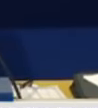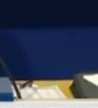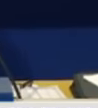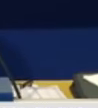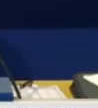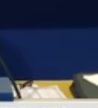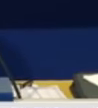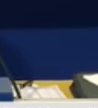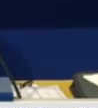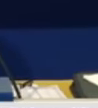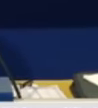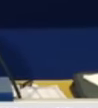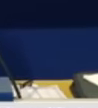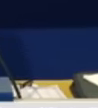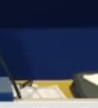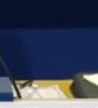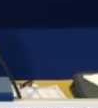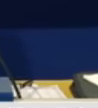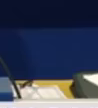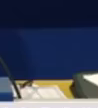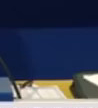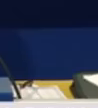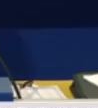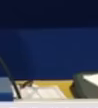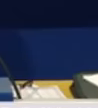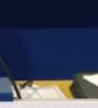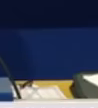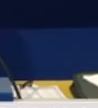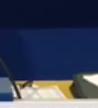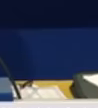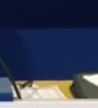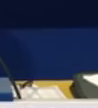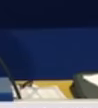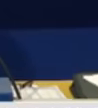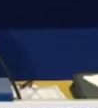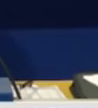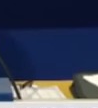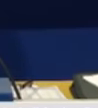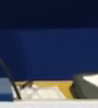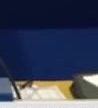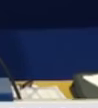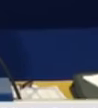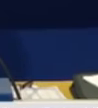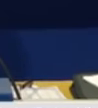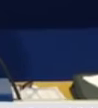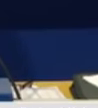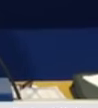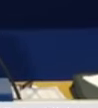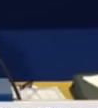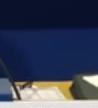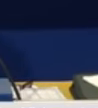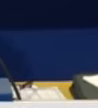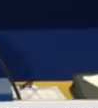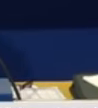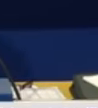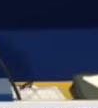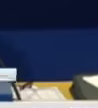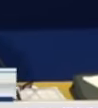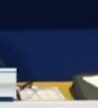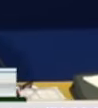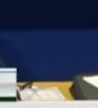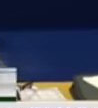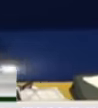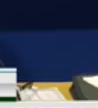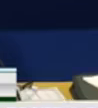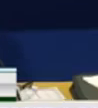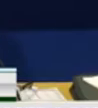fallecimientos, por lo cual le damos las condolencias a sus familias, a sus amistades, a sus compañeros,